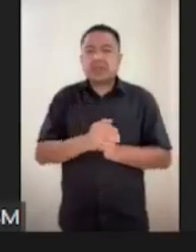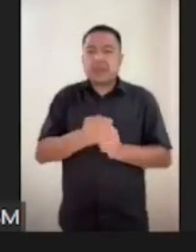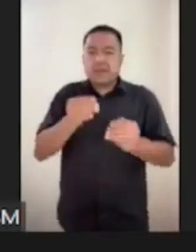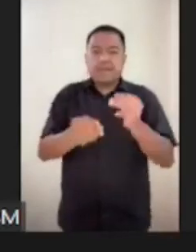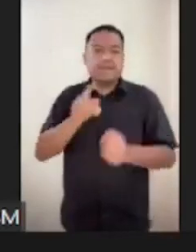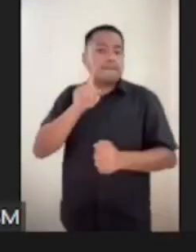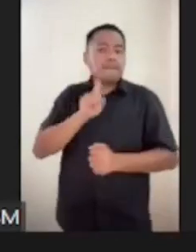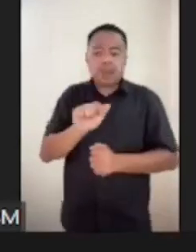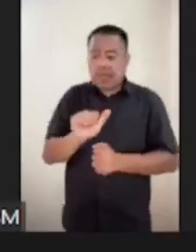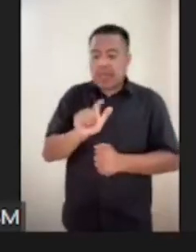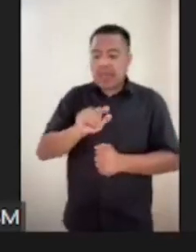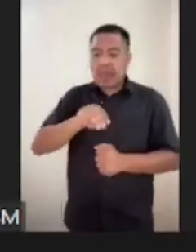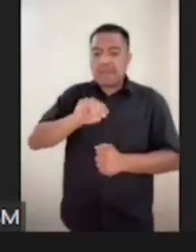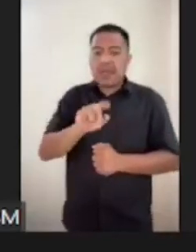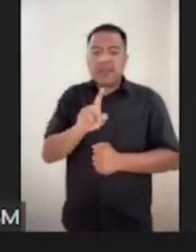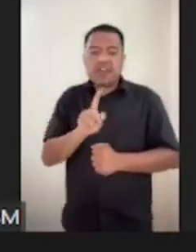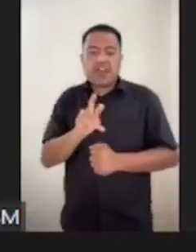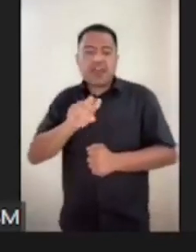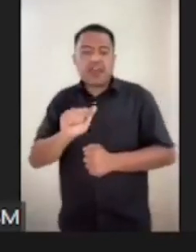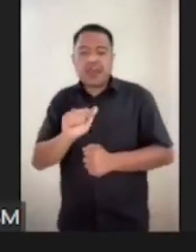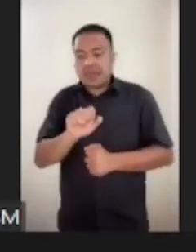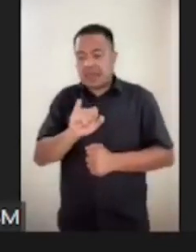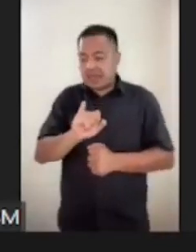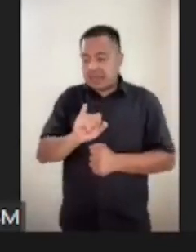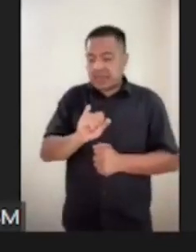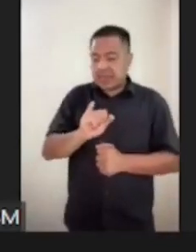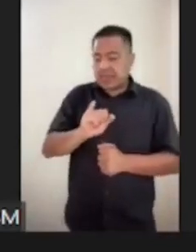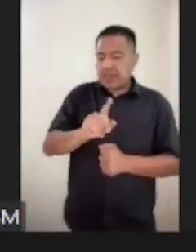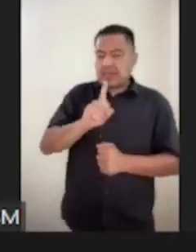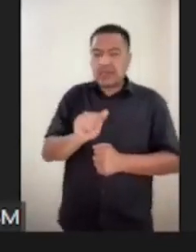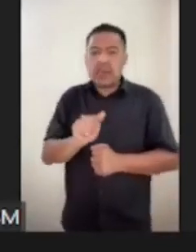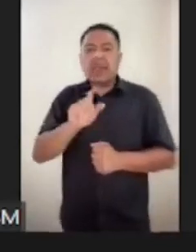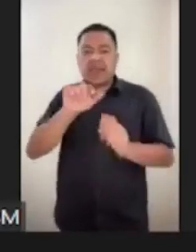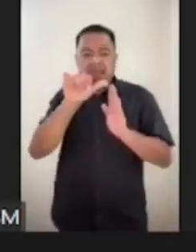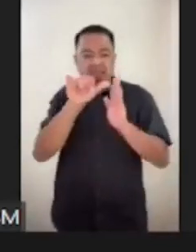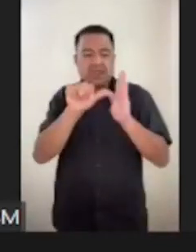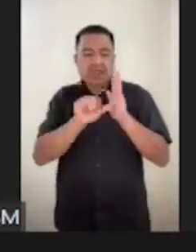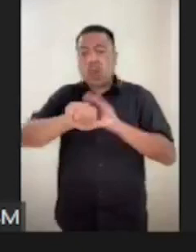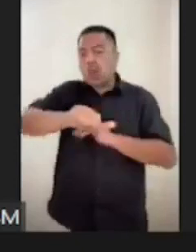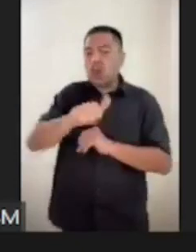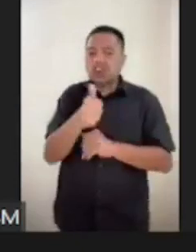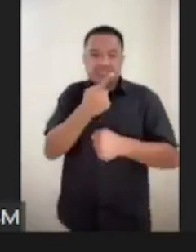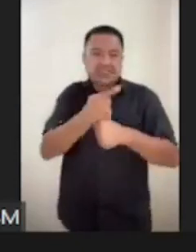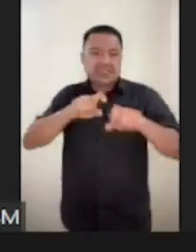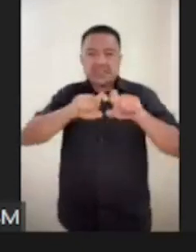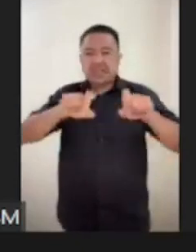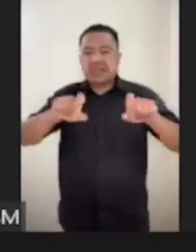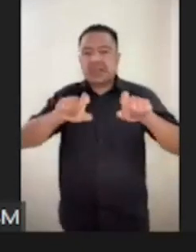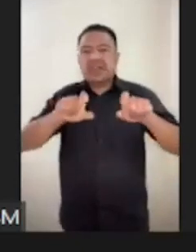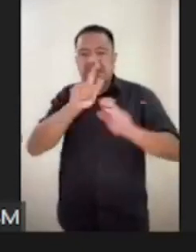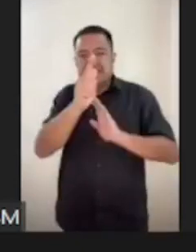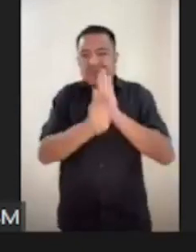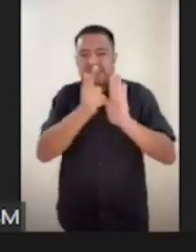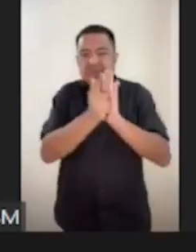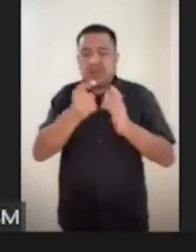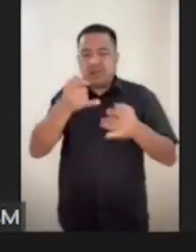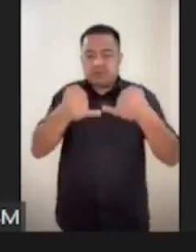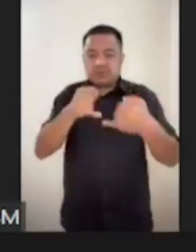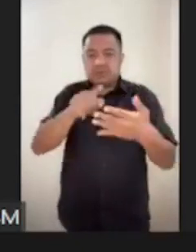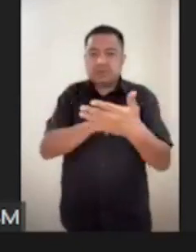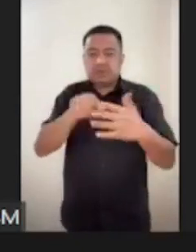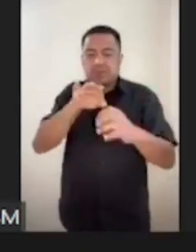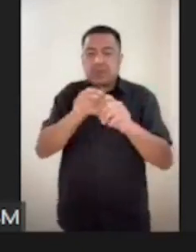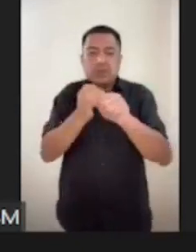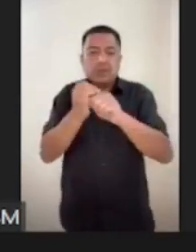magistradas Almadelio Eugenio Alcaraz y La Rosa Delgado Brito, por lo que en términos del artículo 11, párrafo primero de la Ley Orgánica del Tribunal Electoral del Estado de